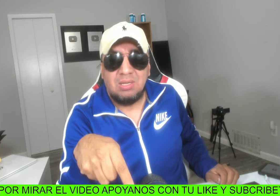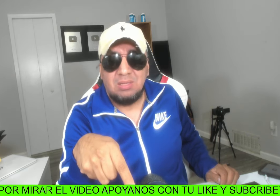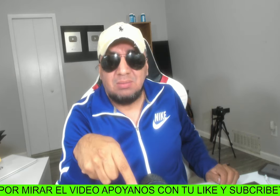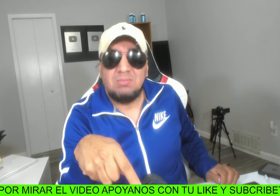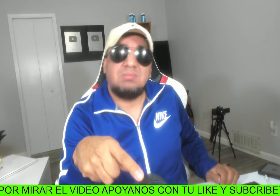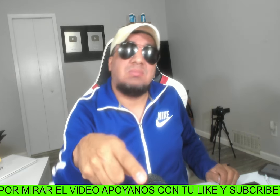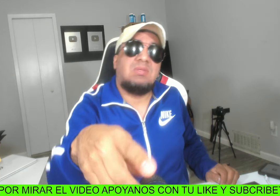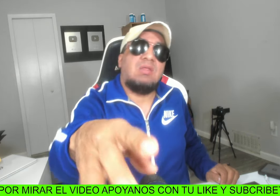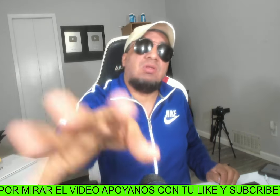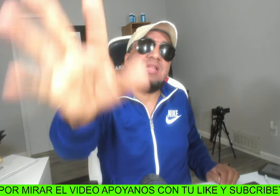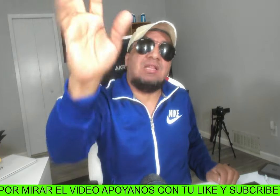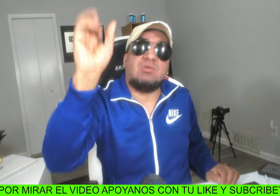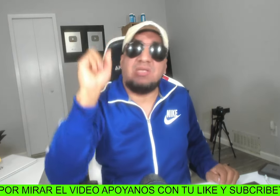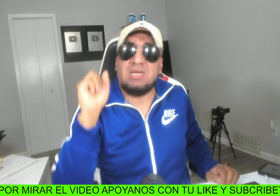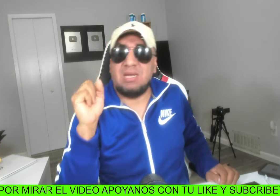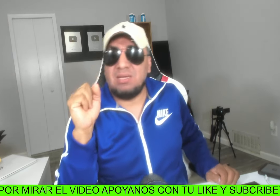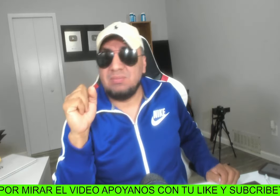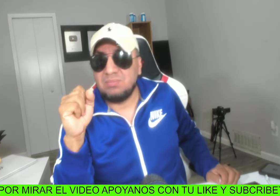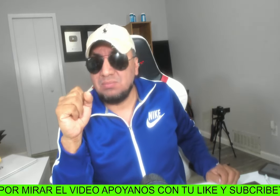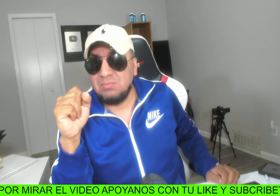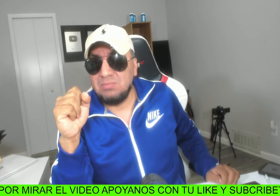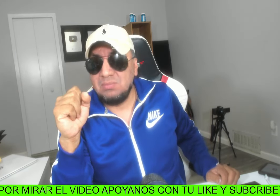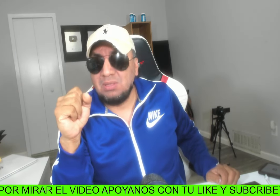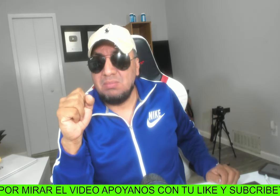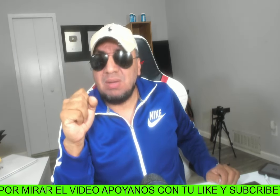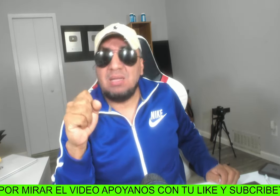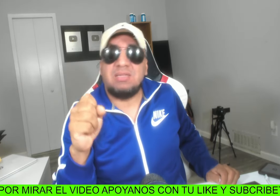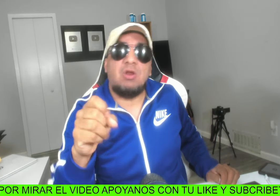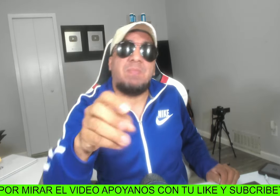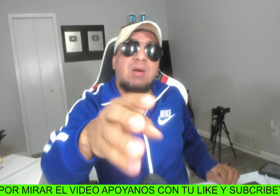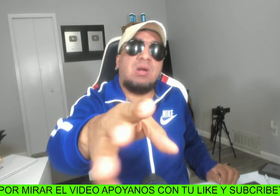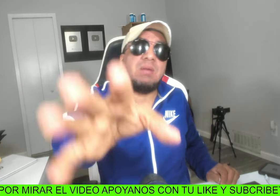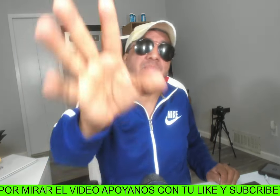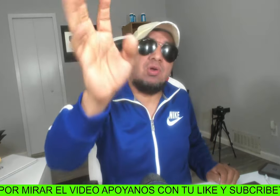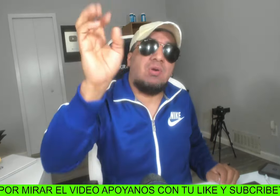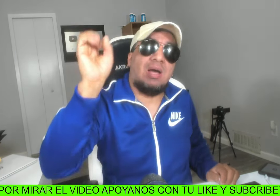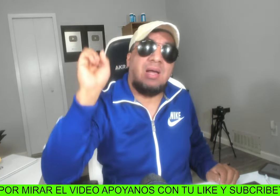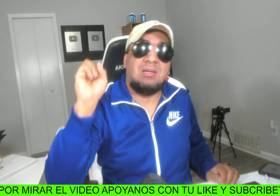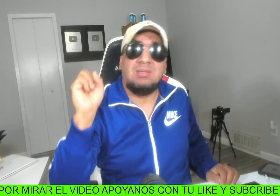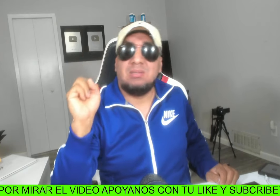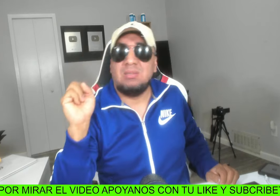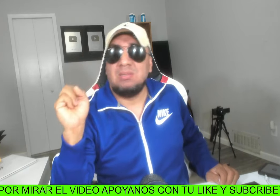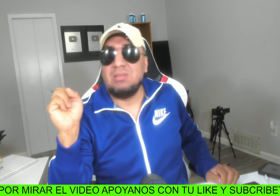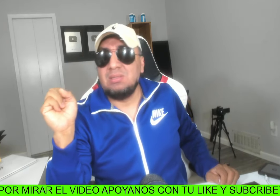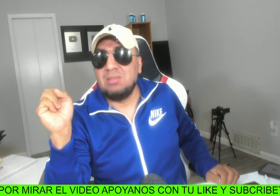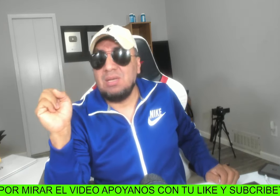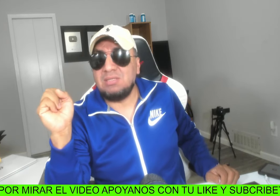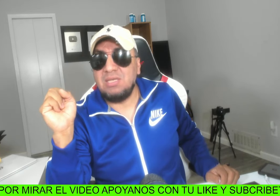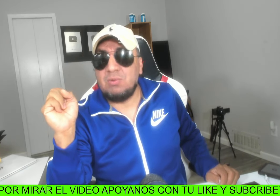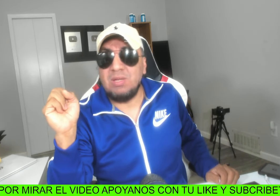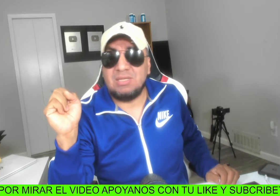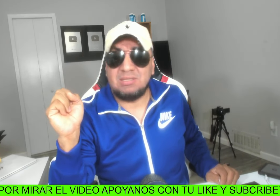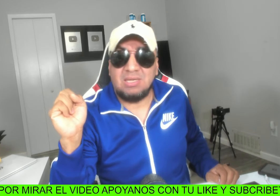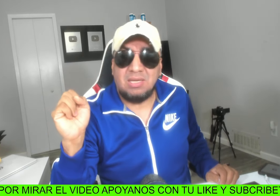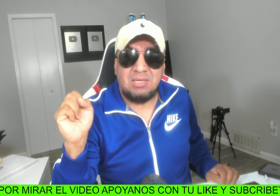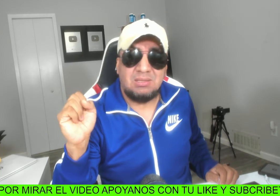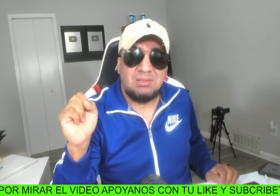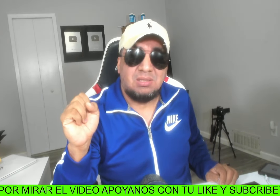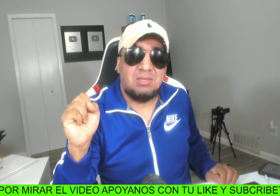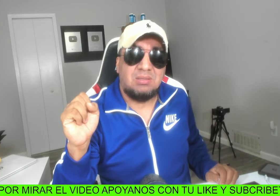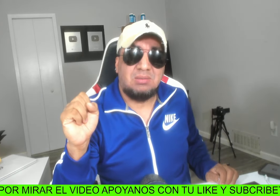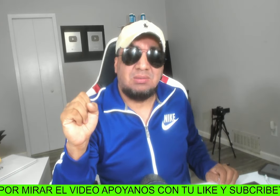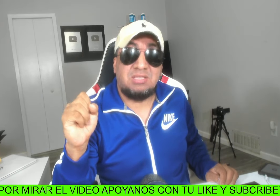agricultores, te doy tanto si querés. Va, te lo pago el repollo a 50 si